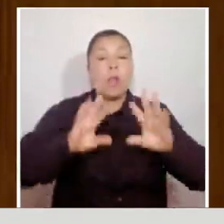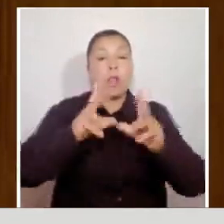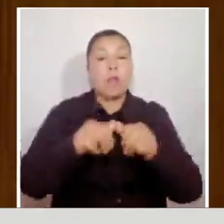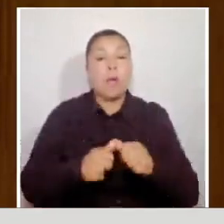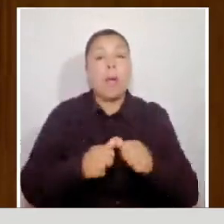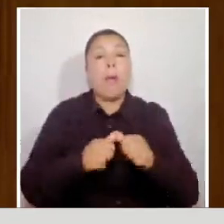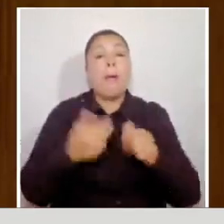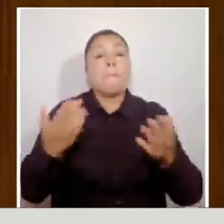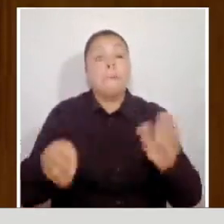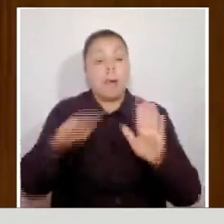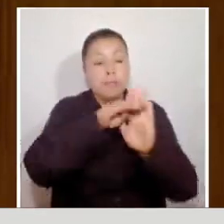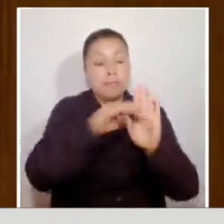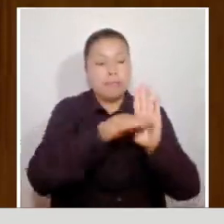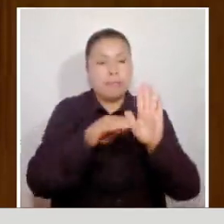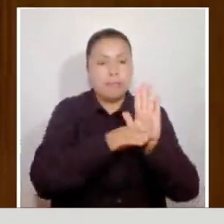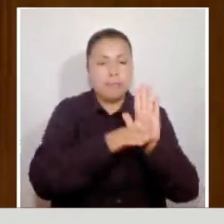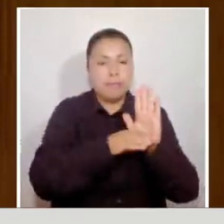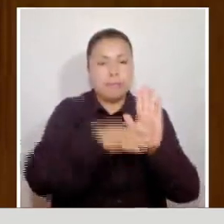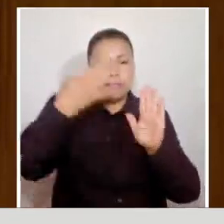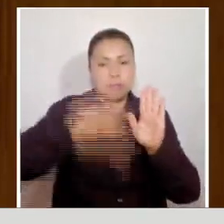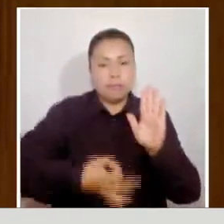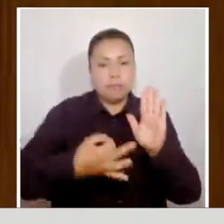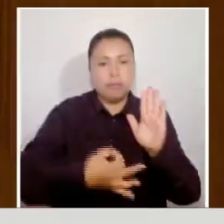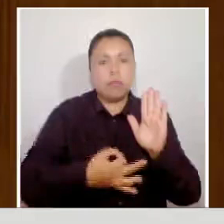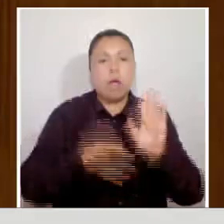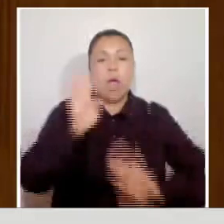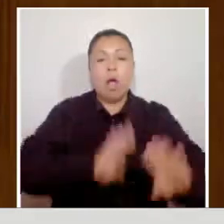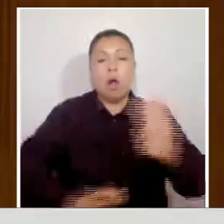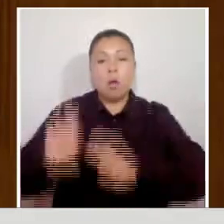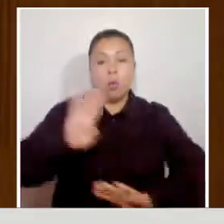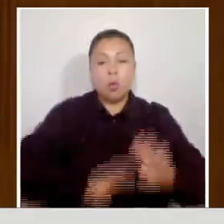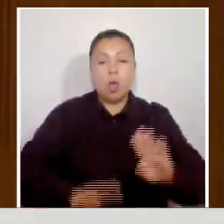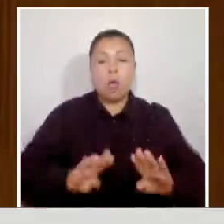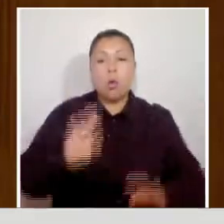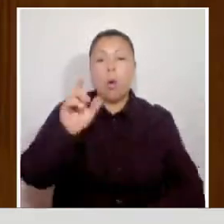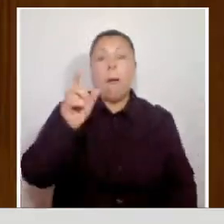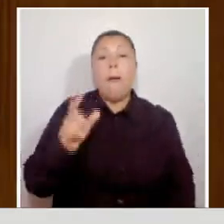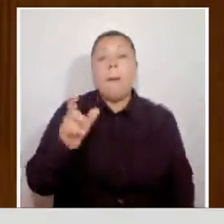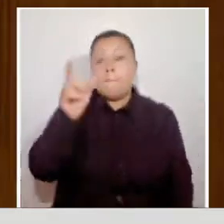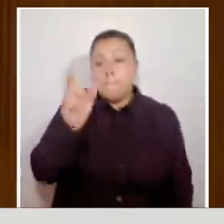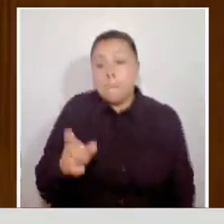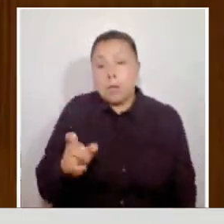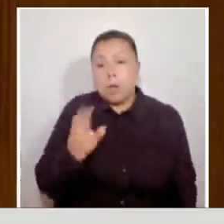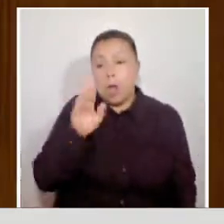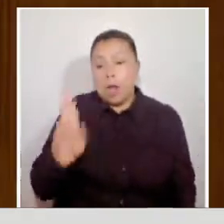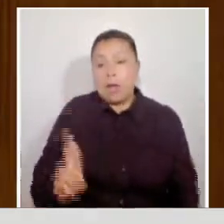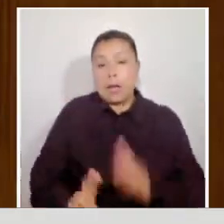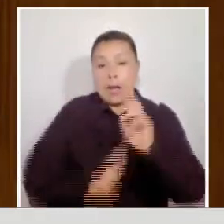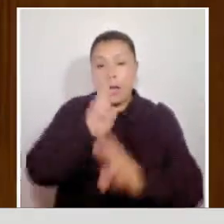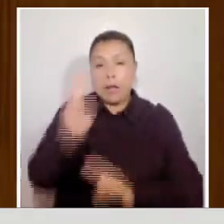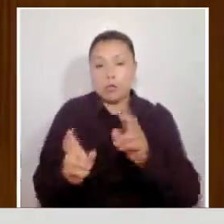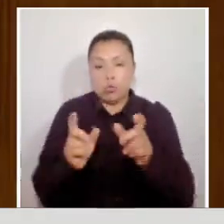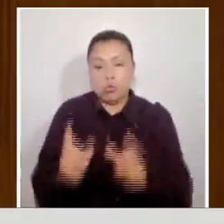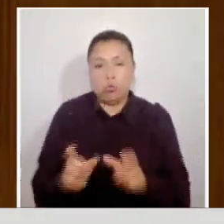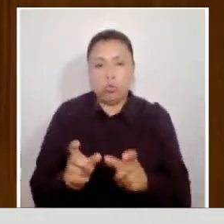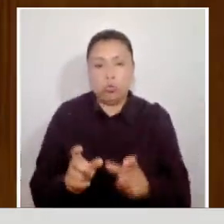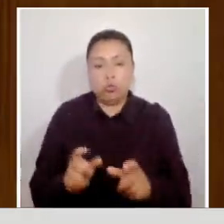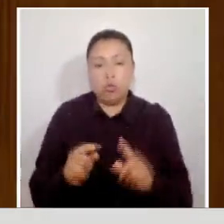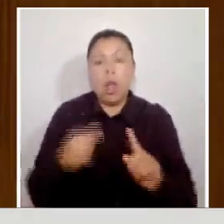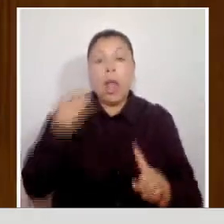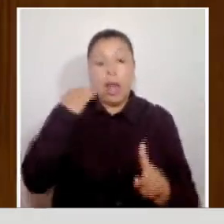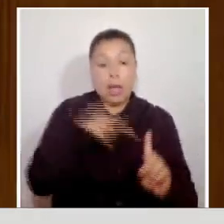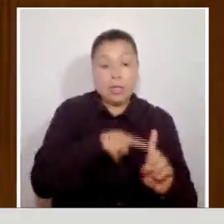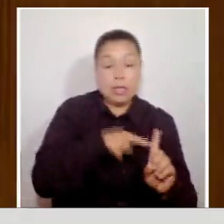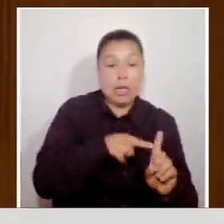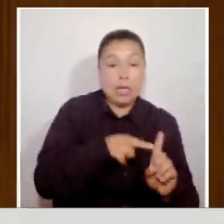medidas cautelares referidas al cuidado personal y a la relación directa irregular entre el menor o